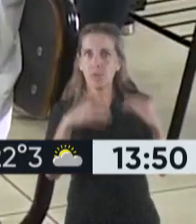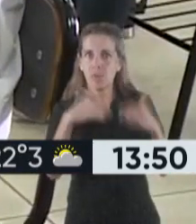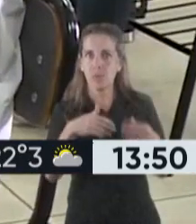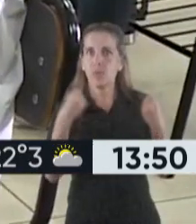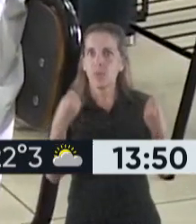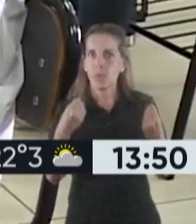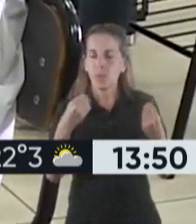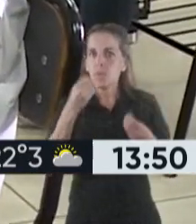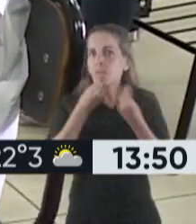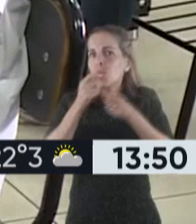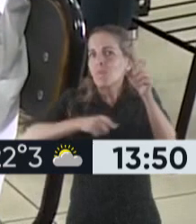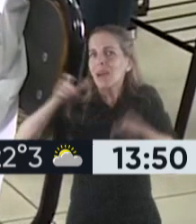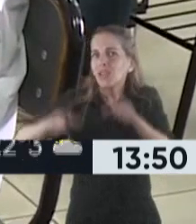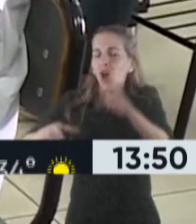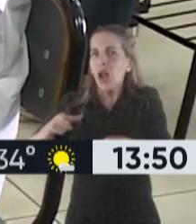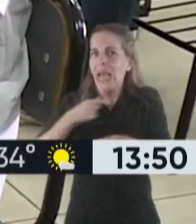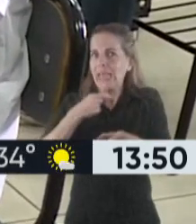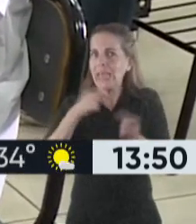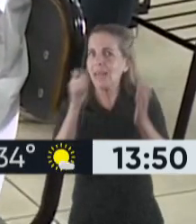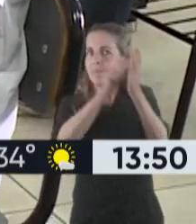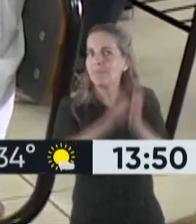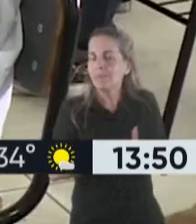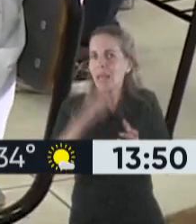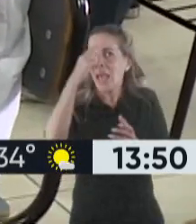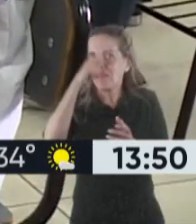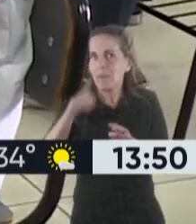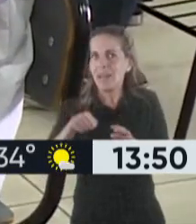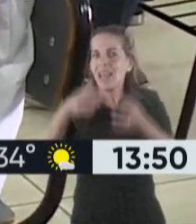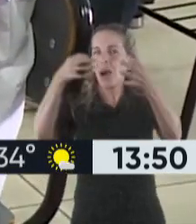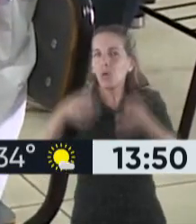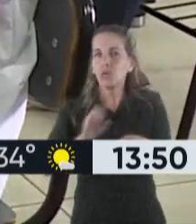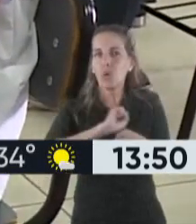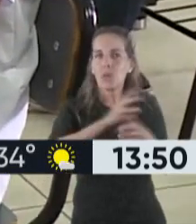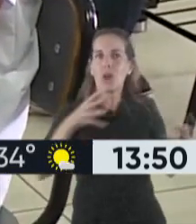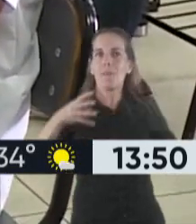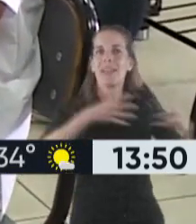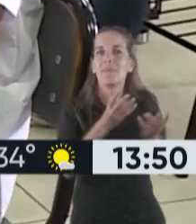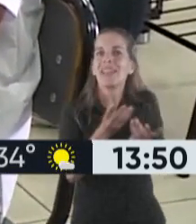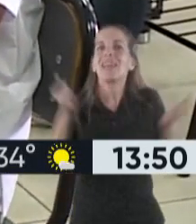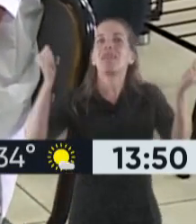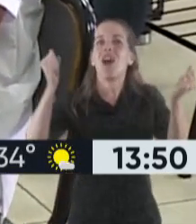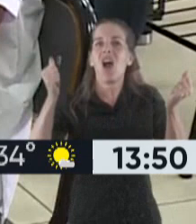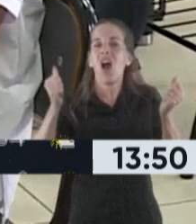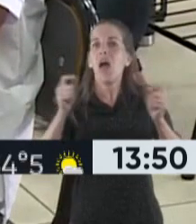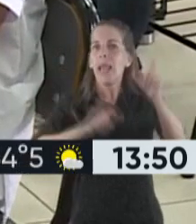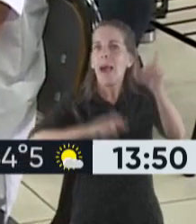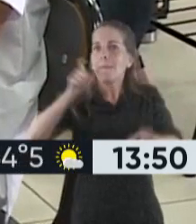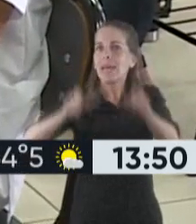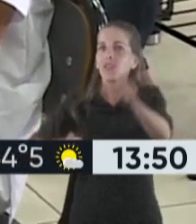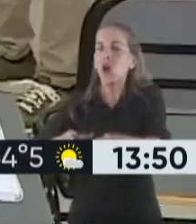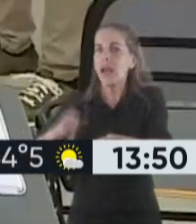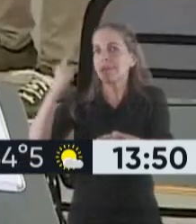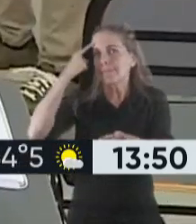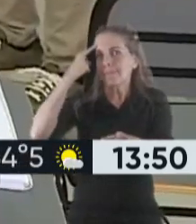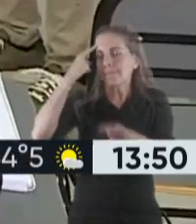el querer aprender enfermería precisamente después de la pandemia. Porque ahí todos tomamos noción